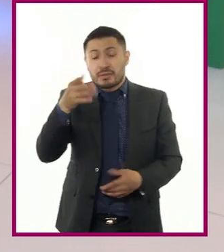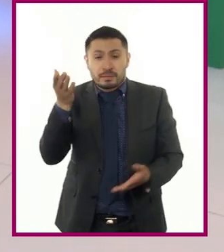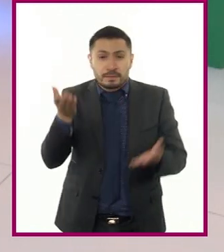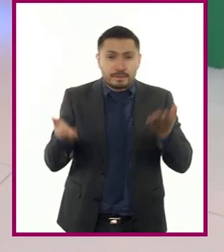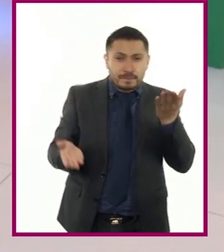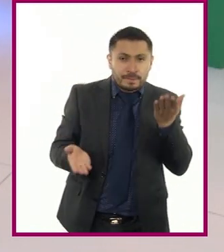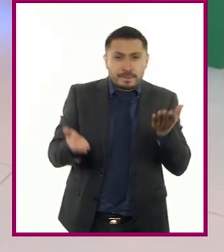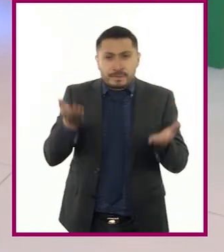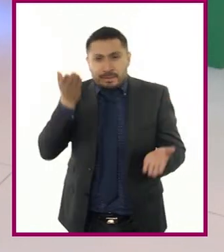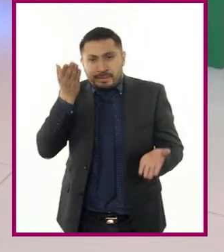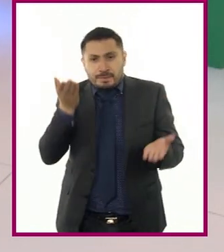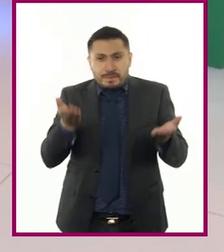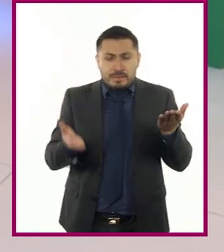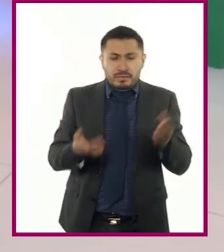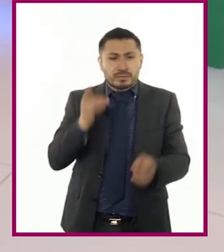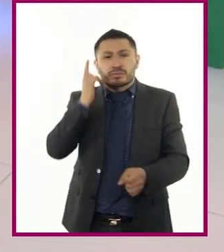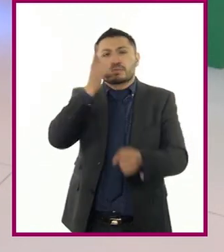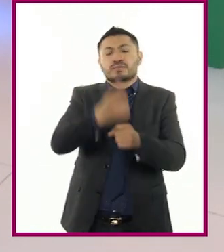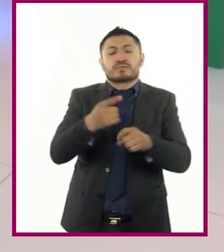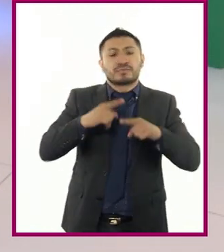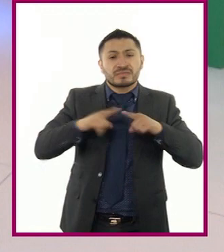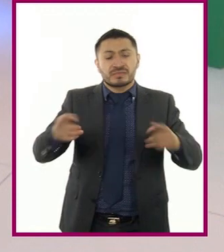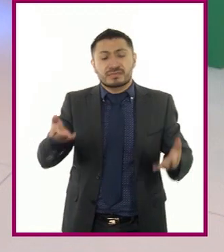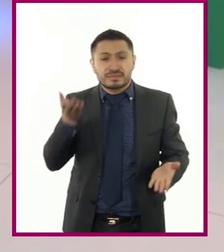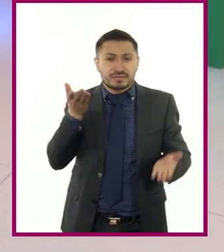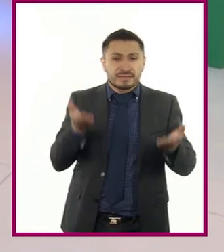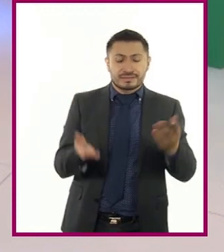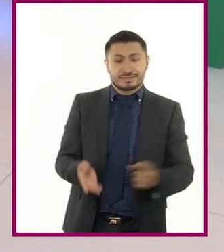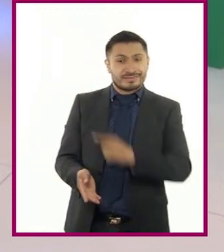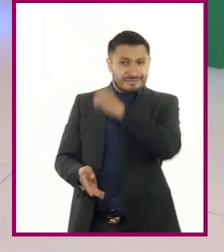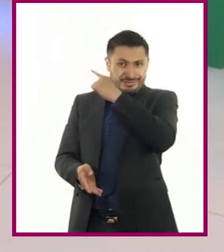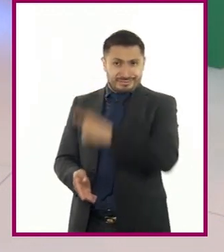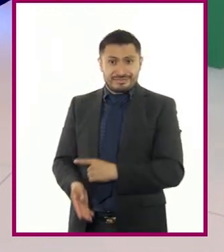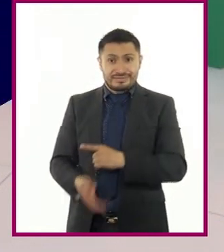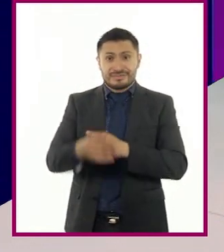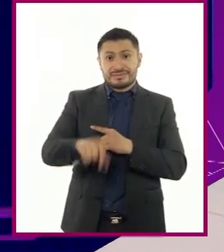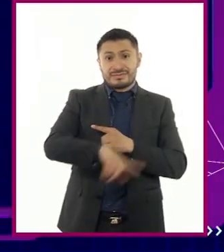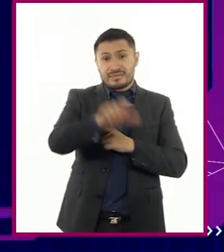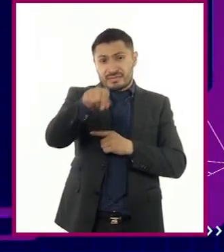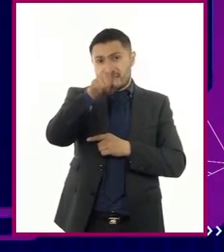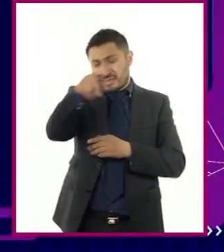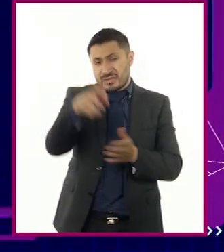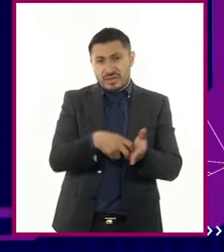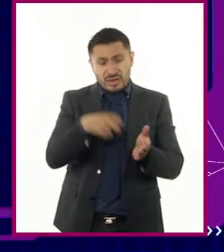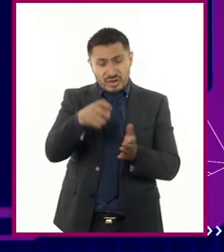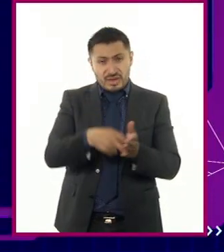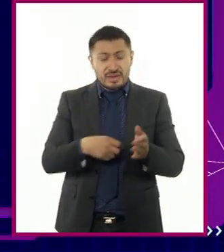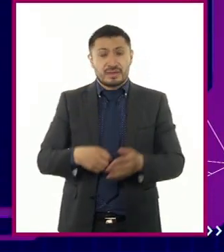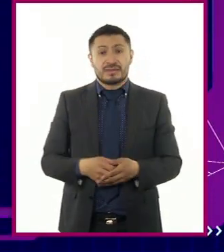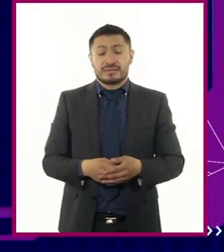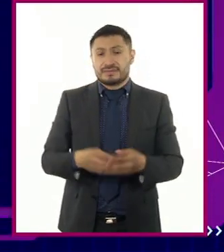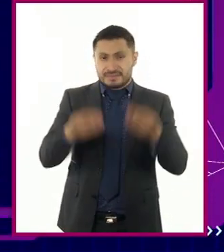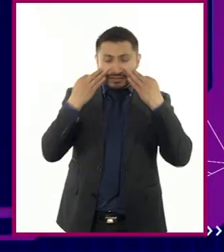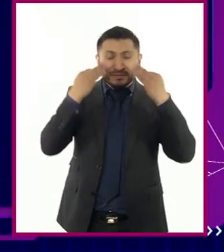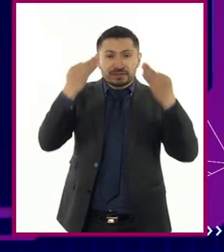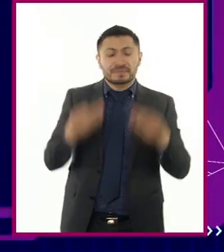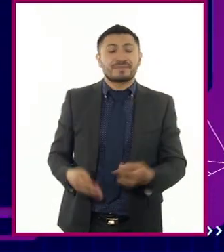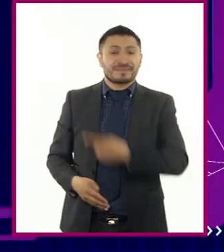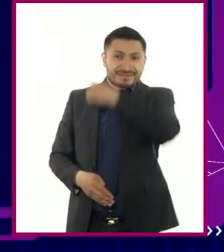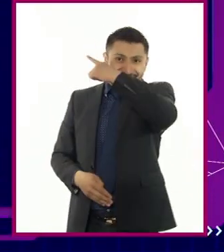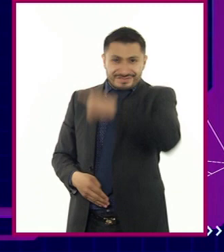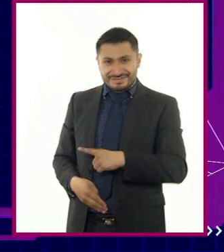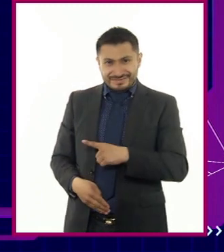pantalla, identifiquen las diferencias si las hubiera y corrijan de ser necesario. Como pueden ver, la gráfica de